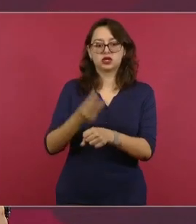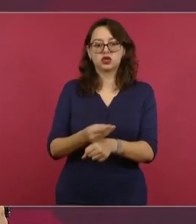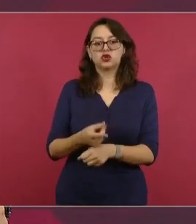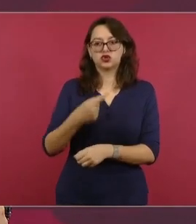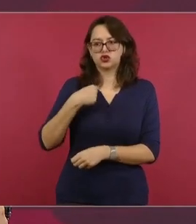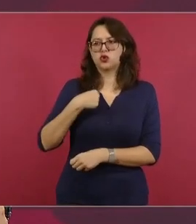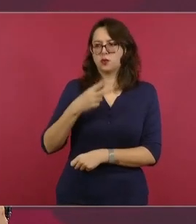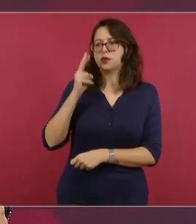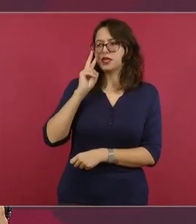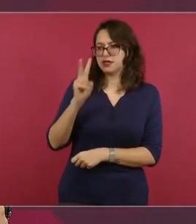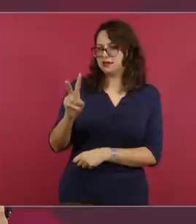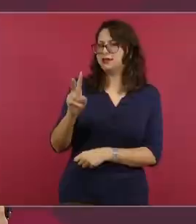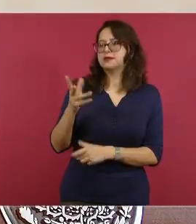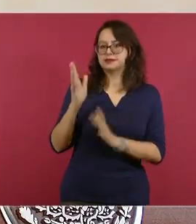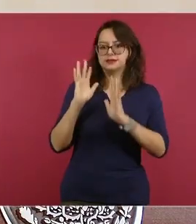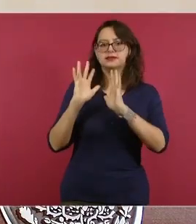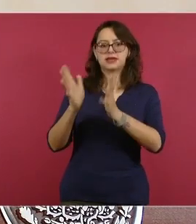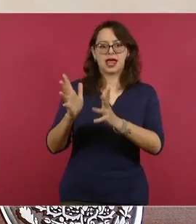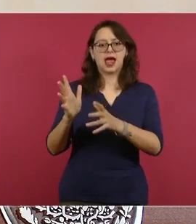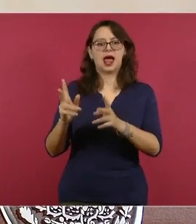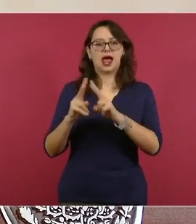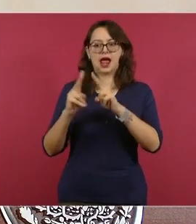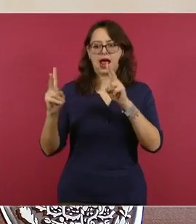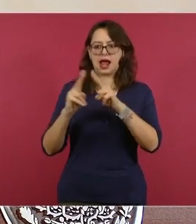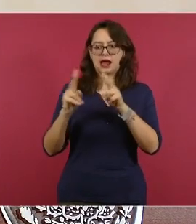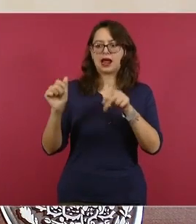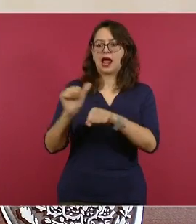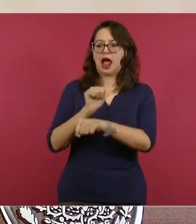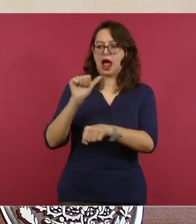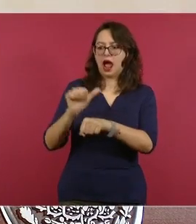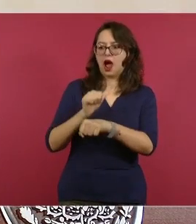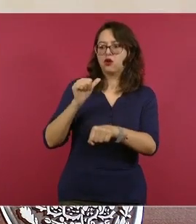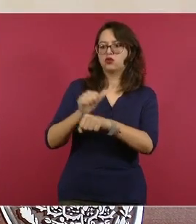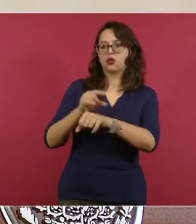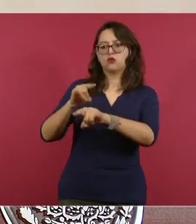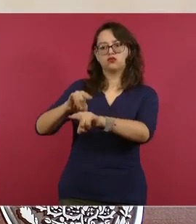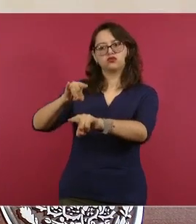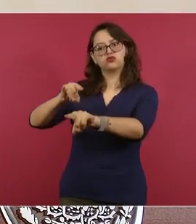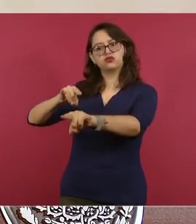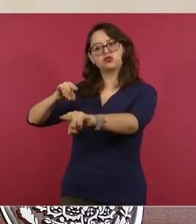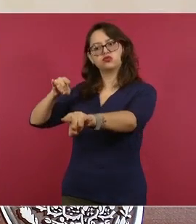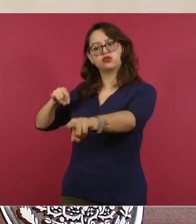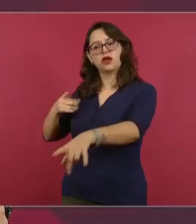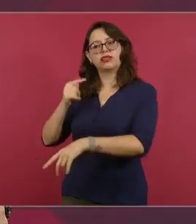una caravana de trabajadores de Telmex,